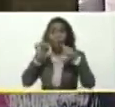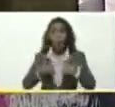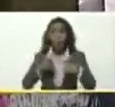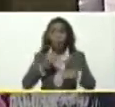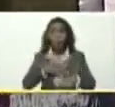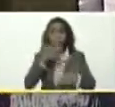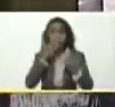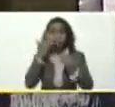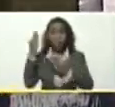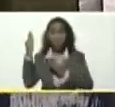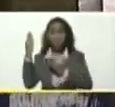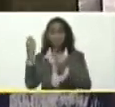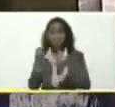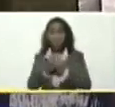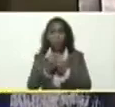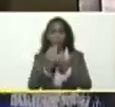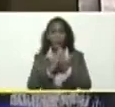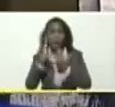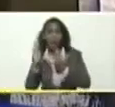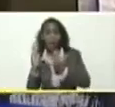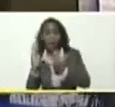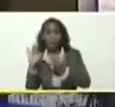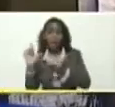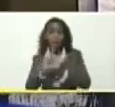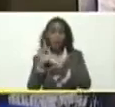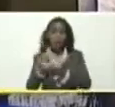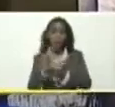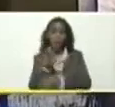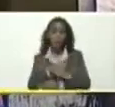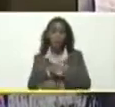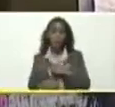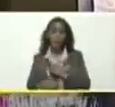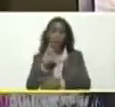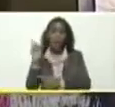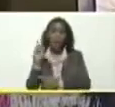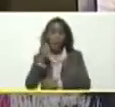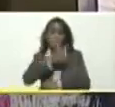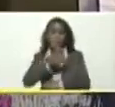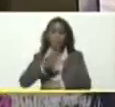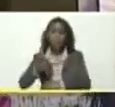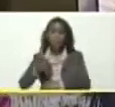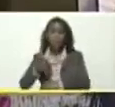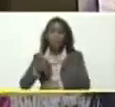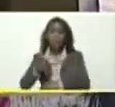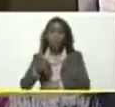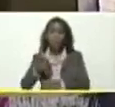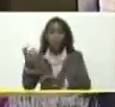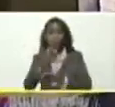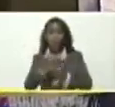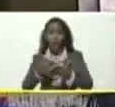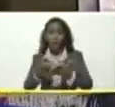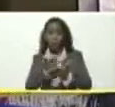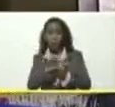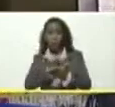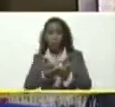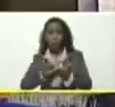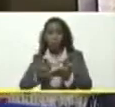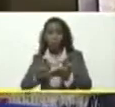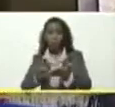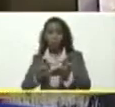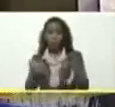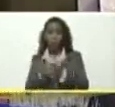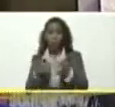justo al lado del pabellón del libro donde las personas, los escritores y la